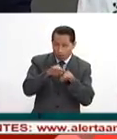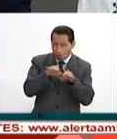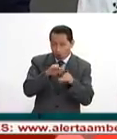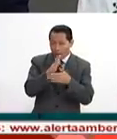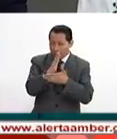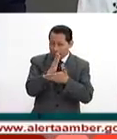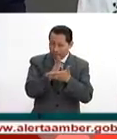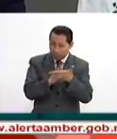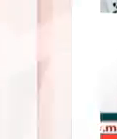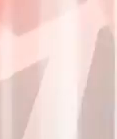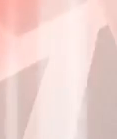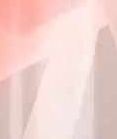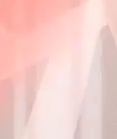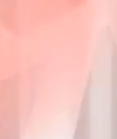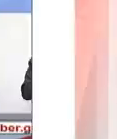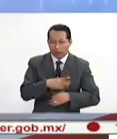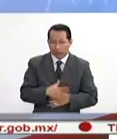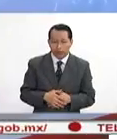atención a usuarios.